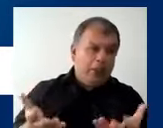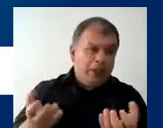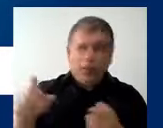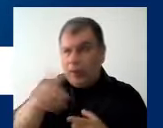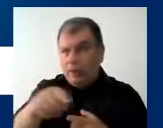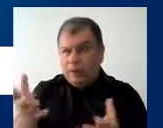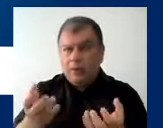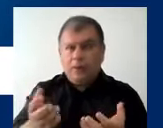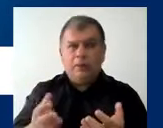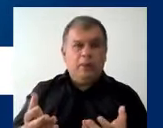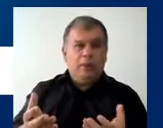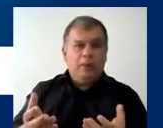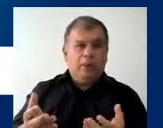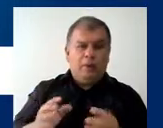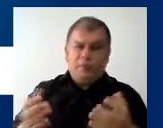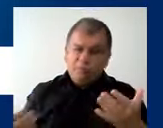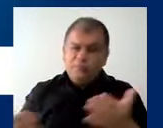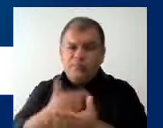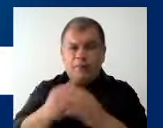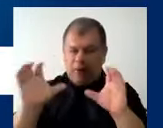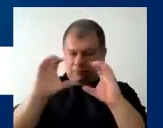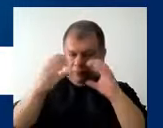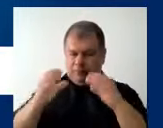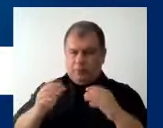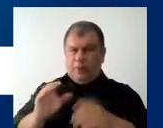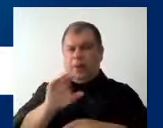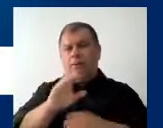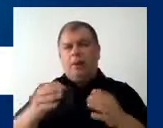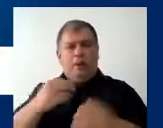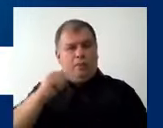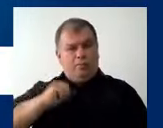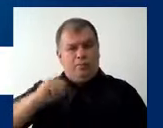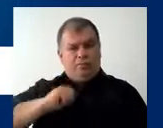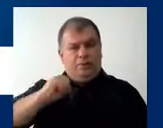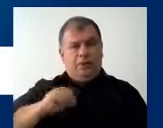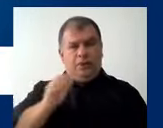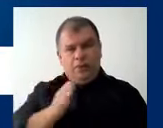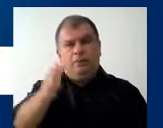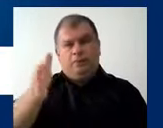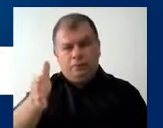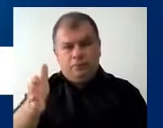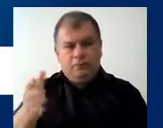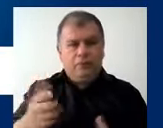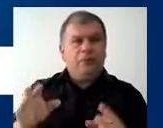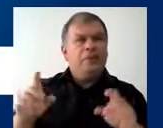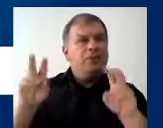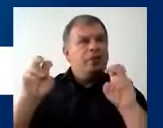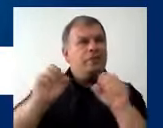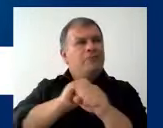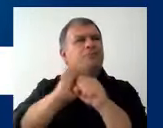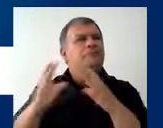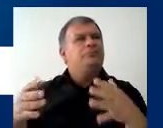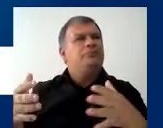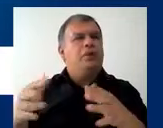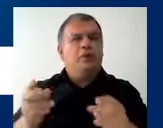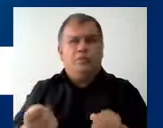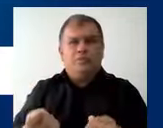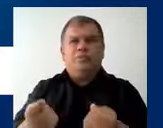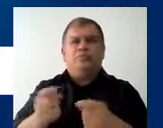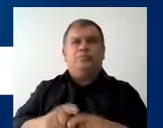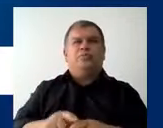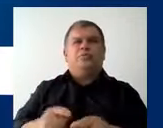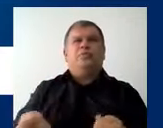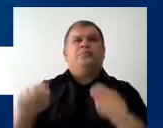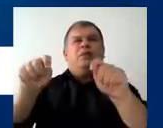una reclasificación, iban a Lule, en la municipalidad. Sin embargo, por el tema de la emergencia sanitaria se suspendió la